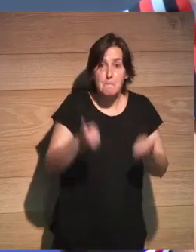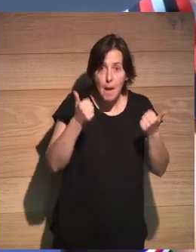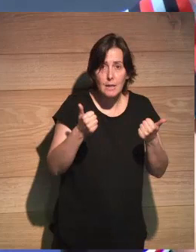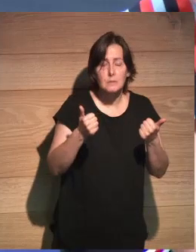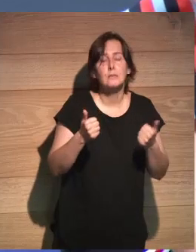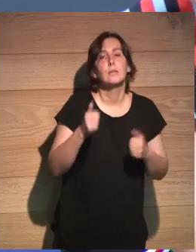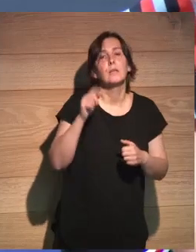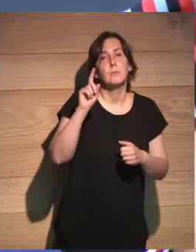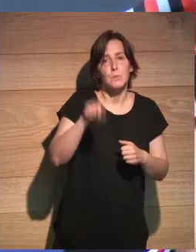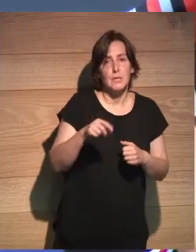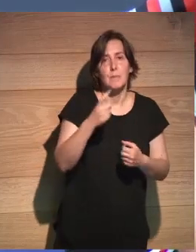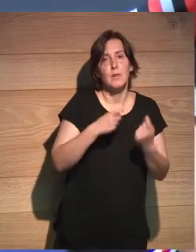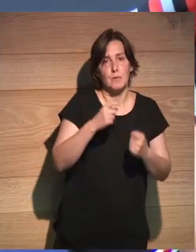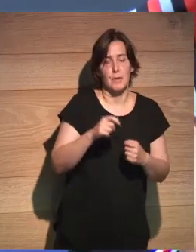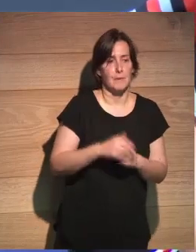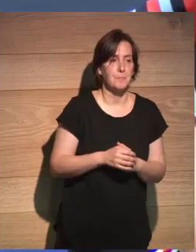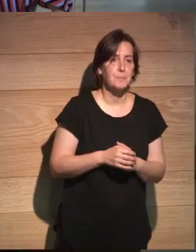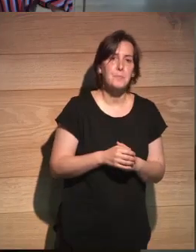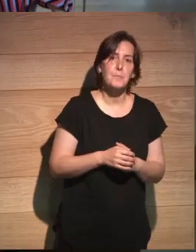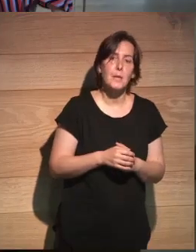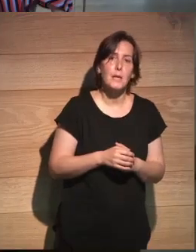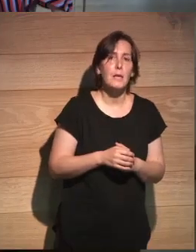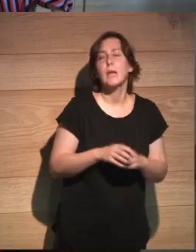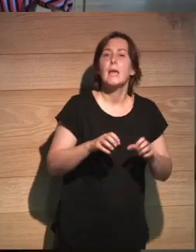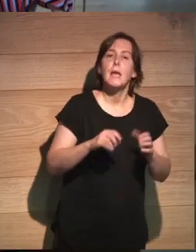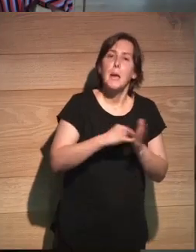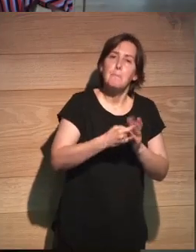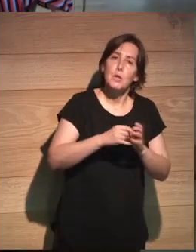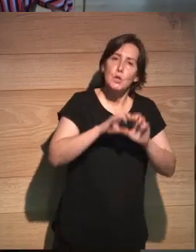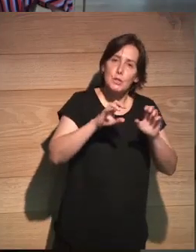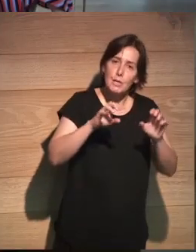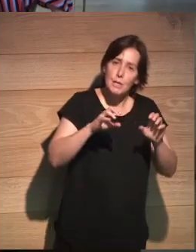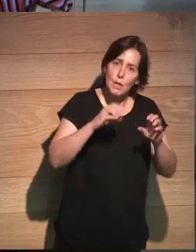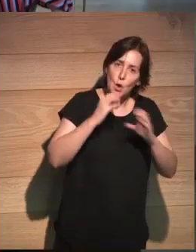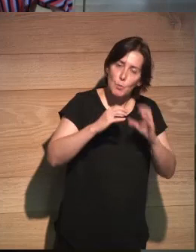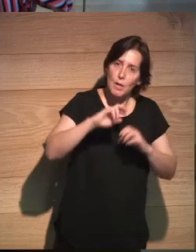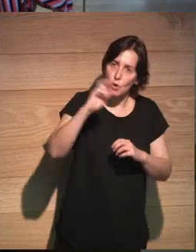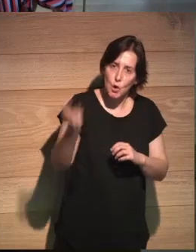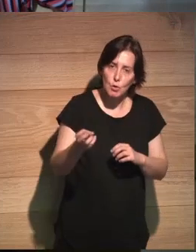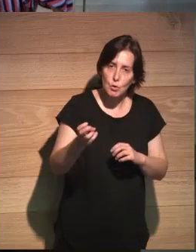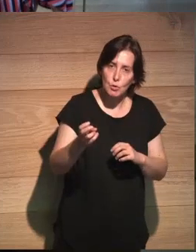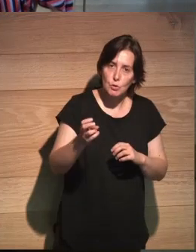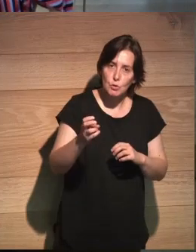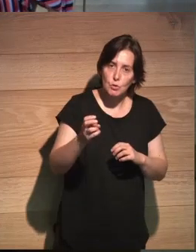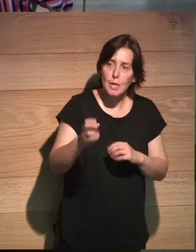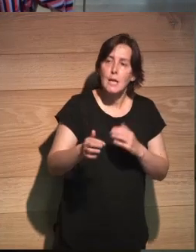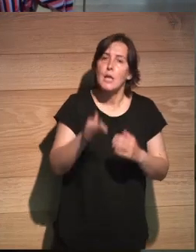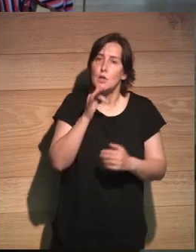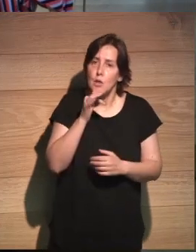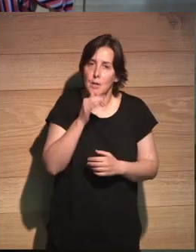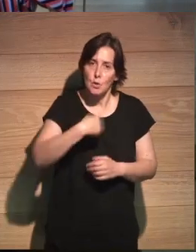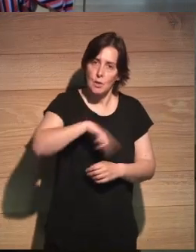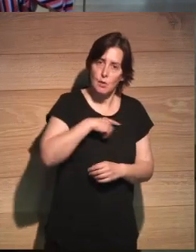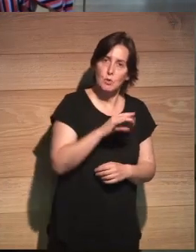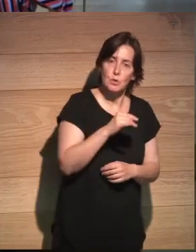más formada, ¿no? Y yo creo que... ¿Por qué no ha llegado a otros medios de comunicación y sí ha llegado a nosotros? ¿Que por qué? Sí. Bueno,